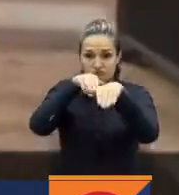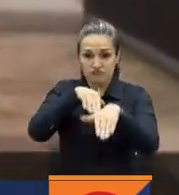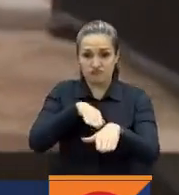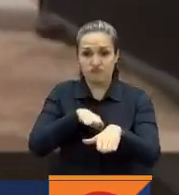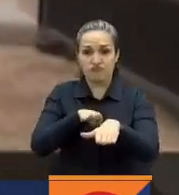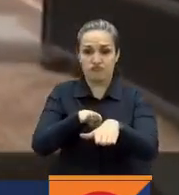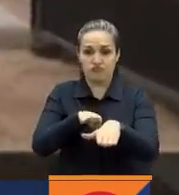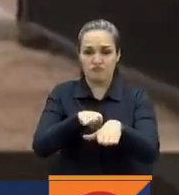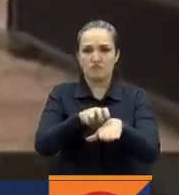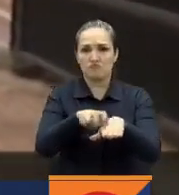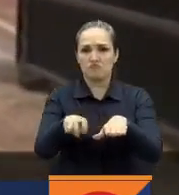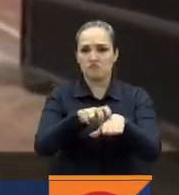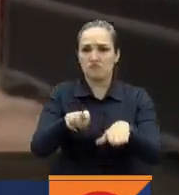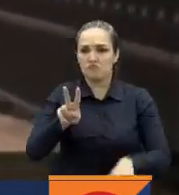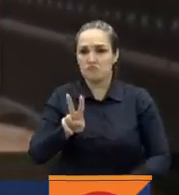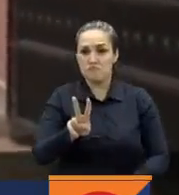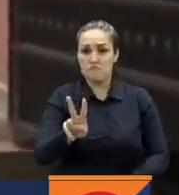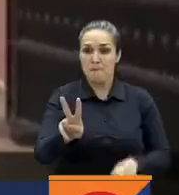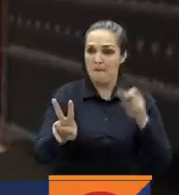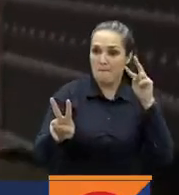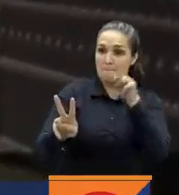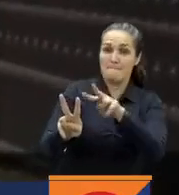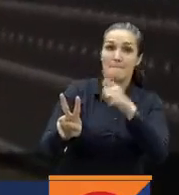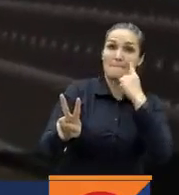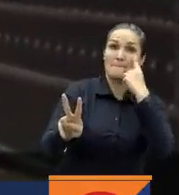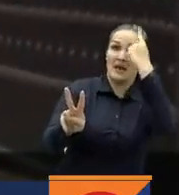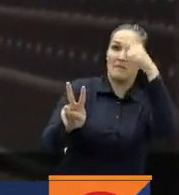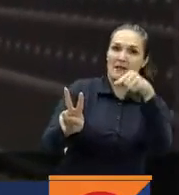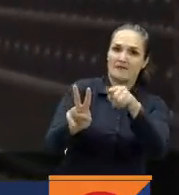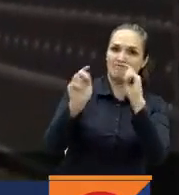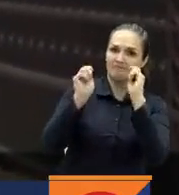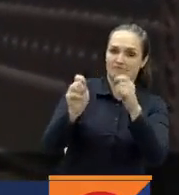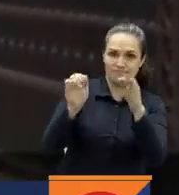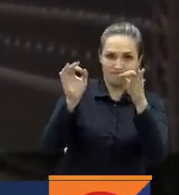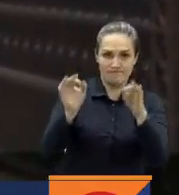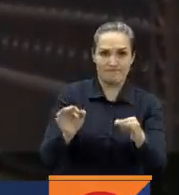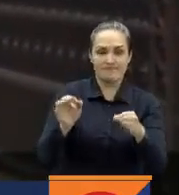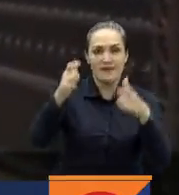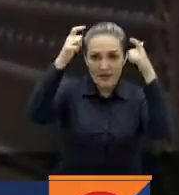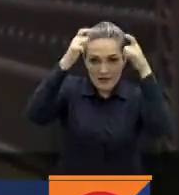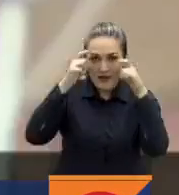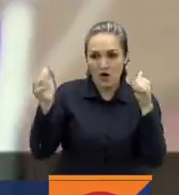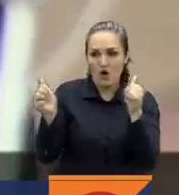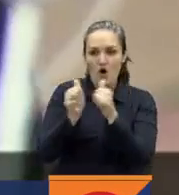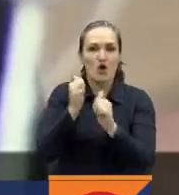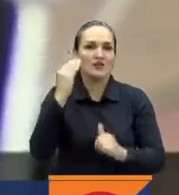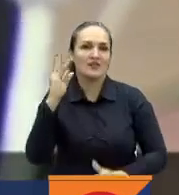la primera imagen que el mundo conoció del inicio de su reinado, en compañía de la reina